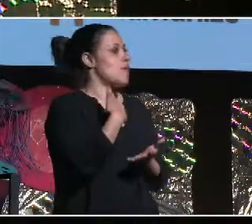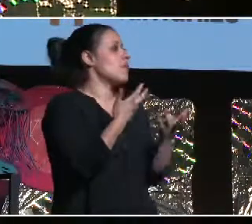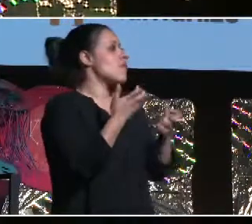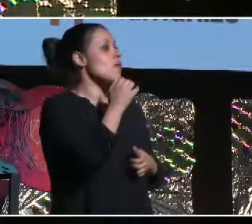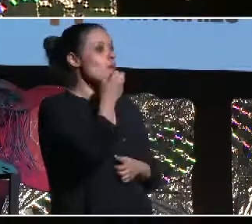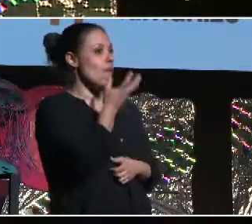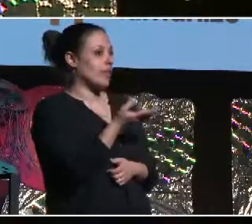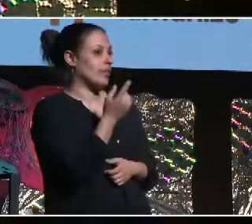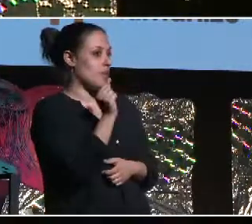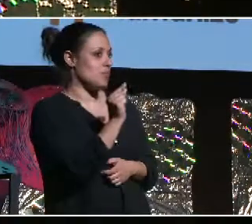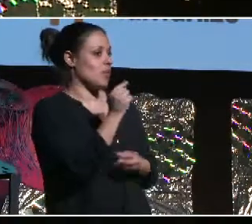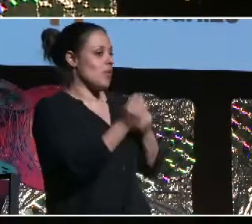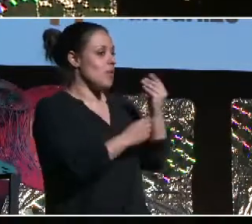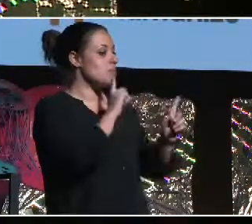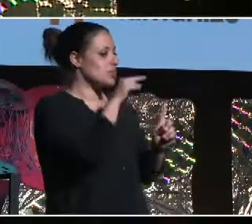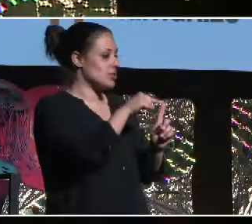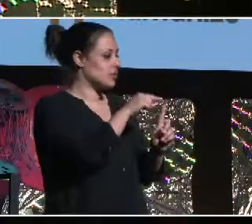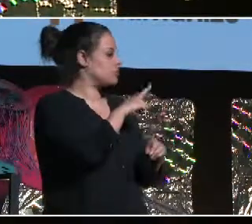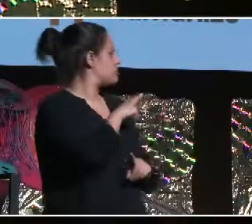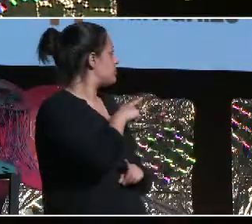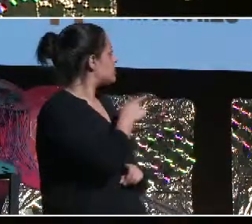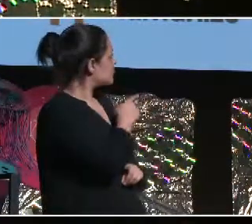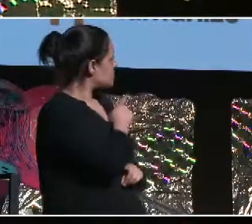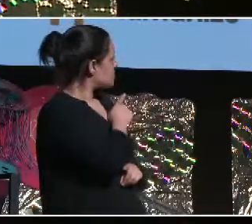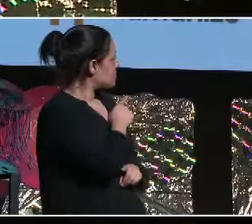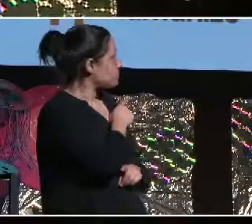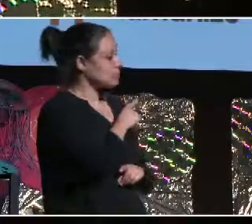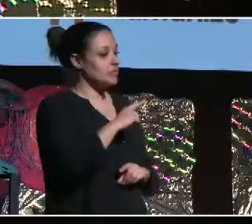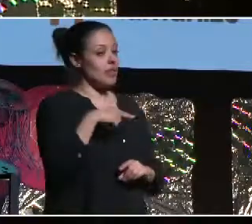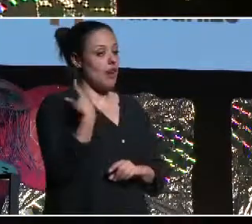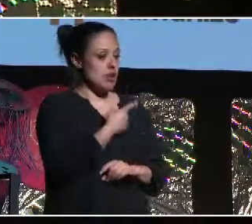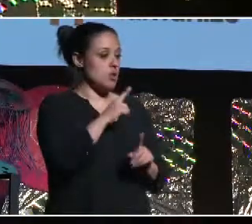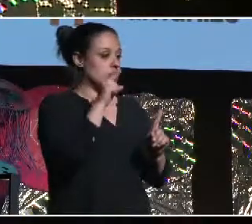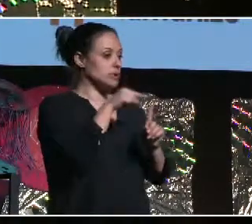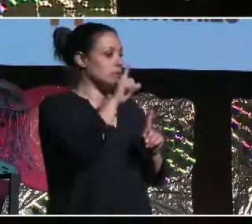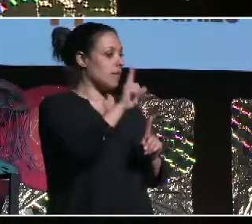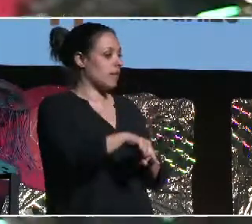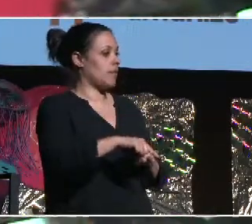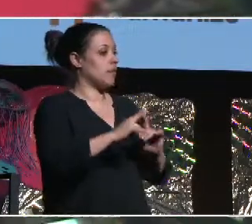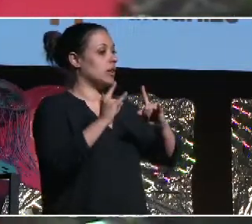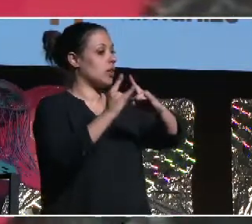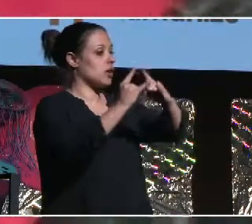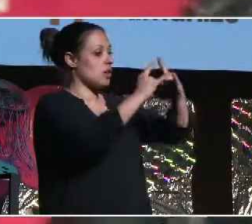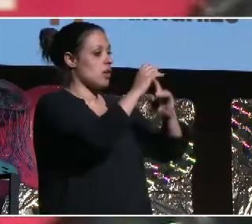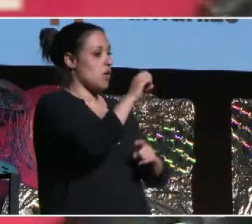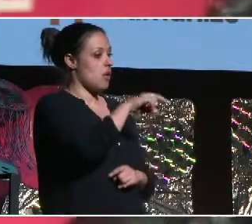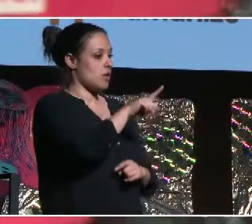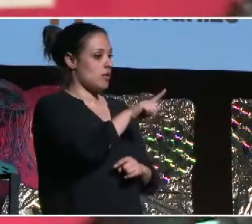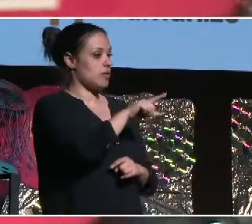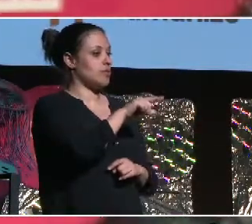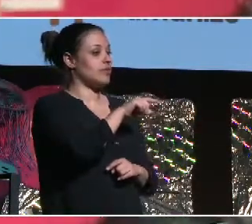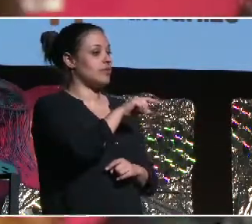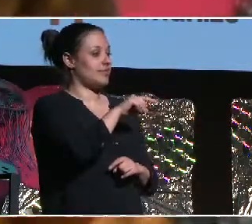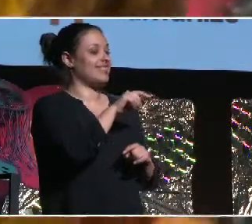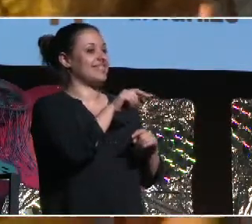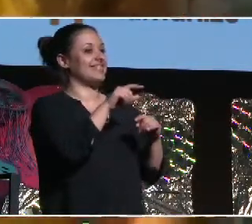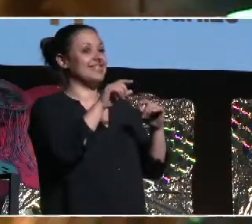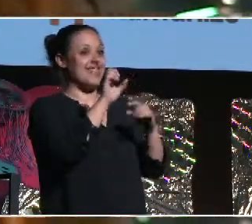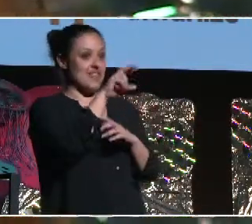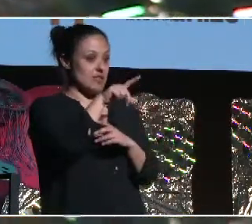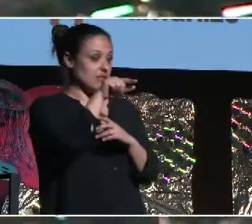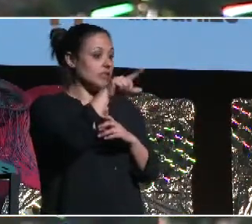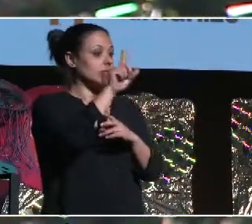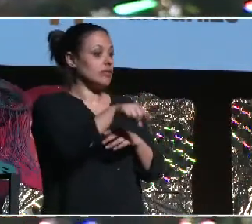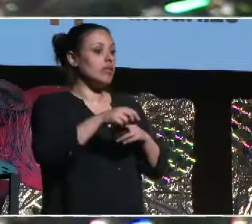proyecto. Nosotros desde DataShift capacitábamos y fortalecíamos a las organizaciones sociales, primero en temas de datos